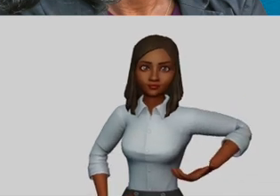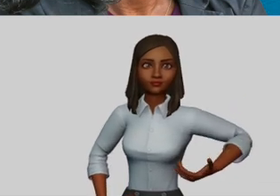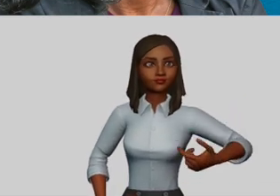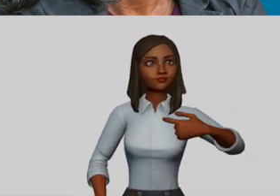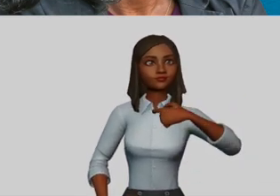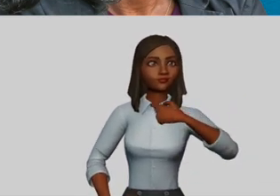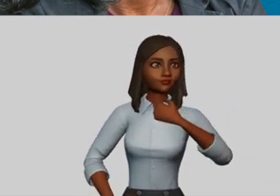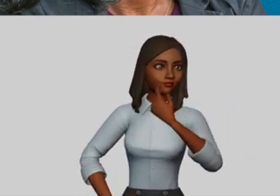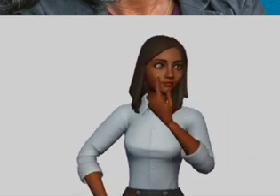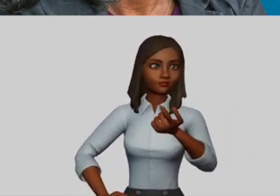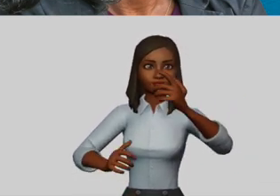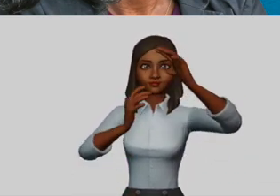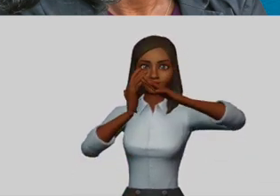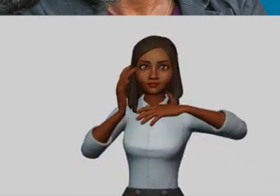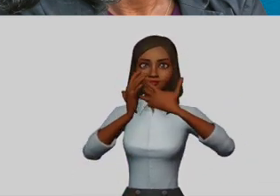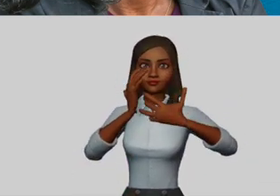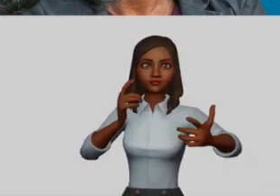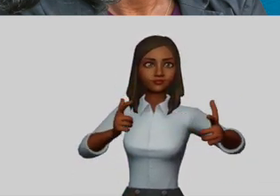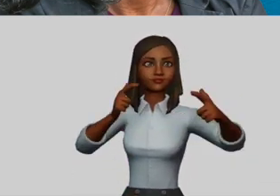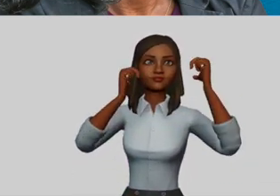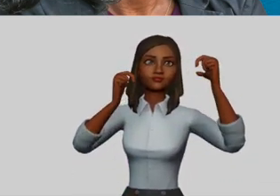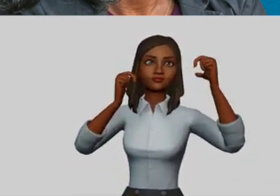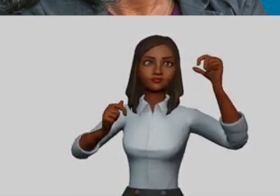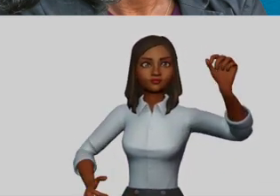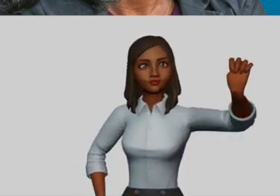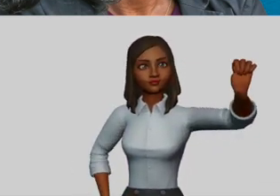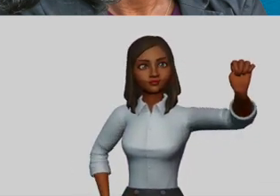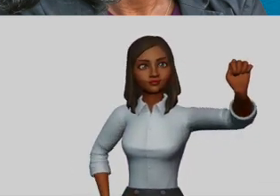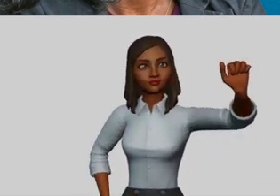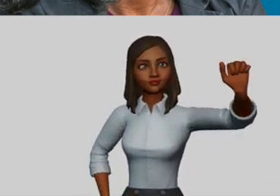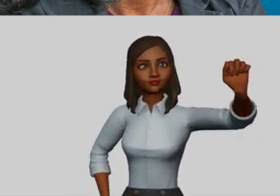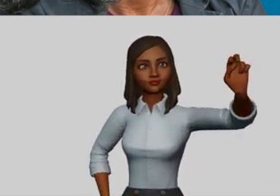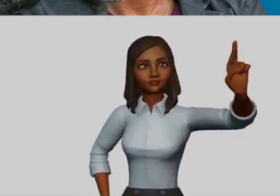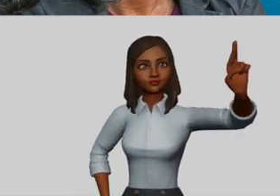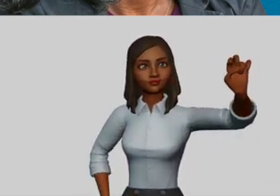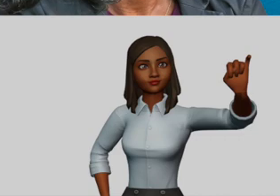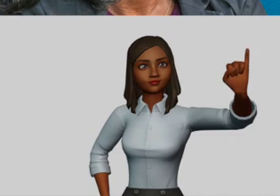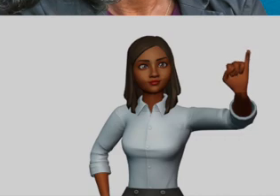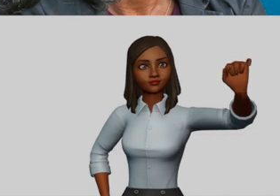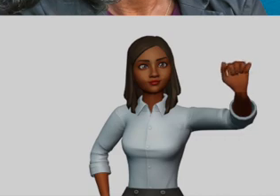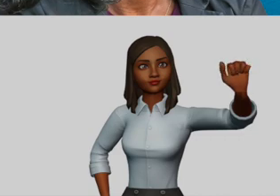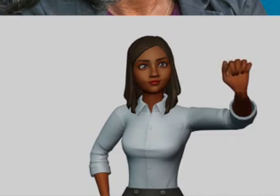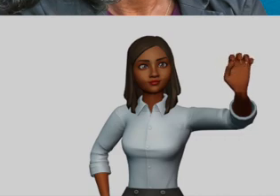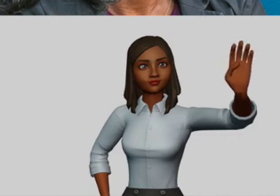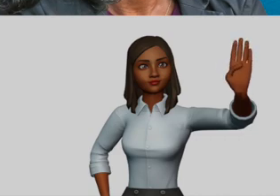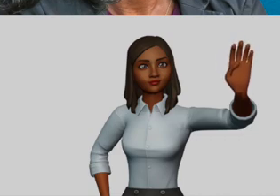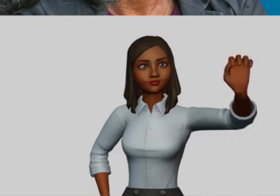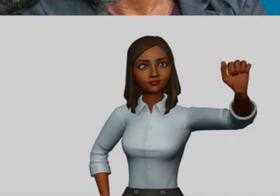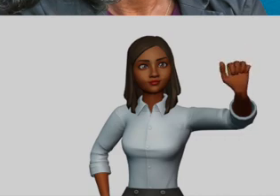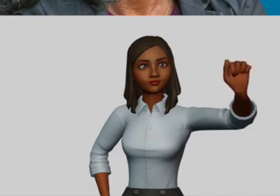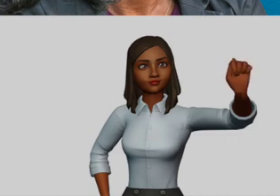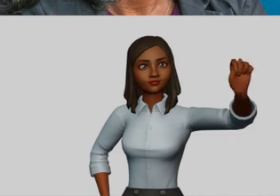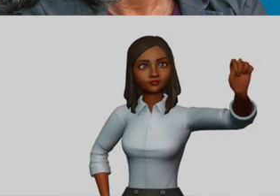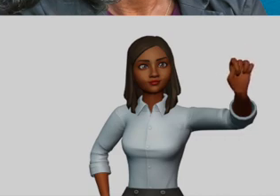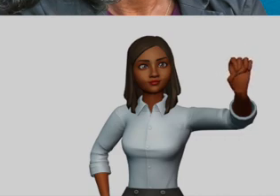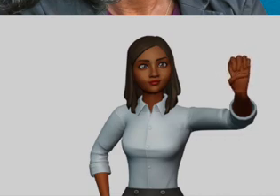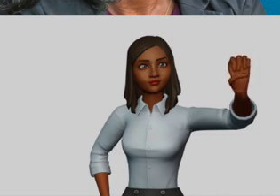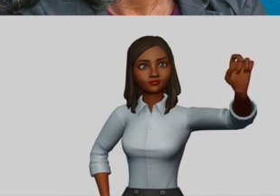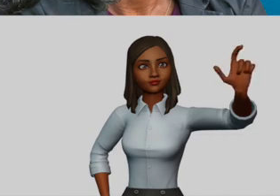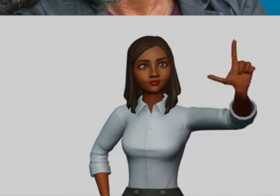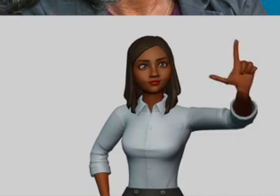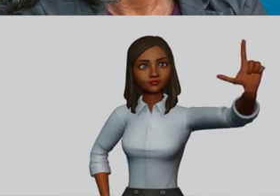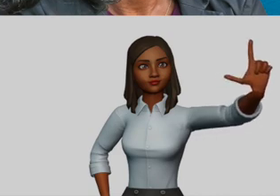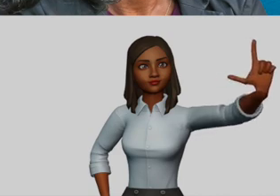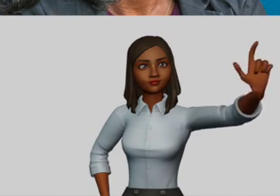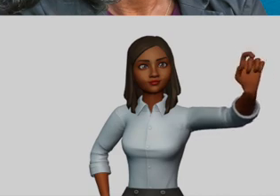muchísimas cosas. Sabía que quería ir a la universidad. Mis padres no tenían los recursos para mandarme a la universidad. Así que